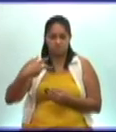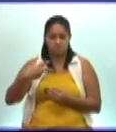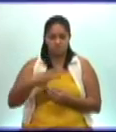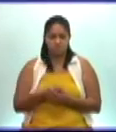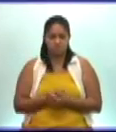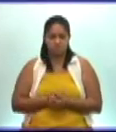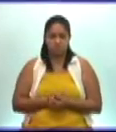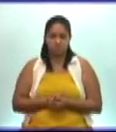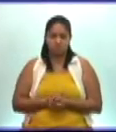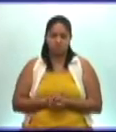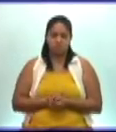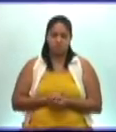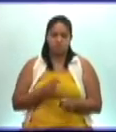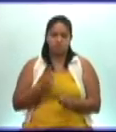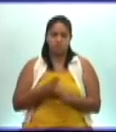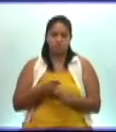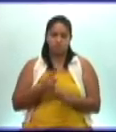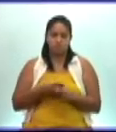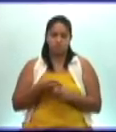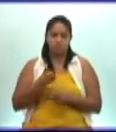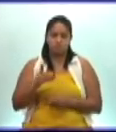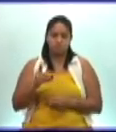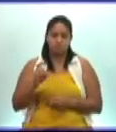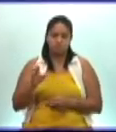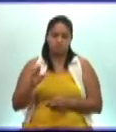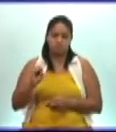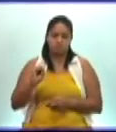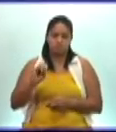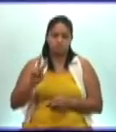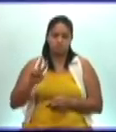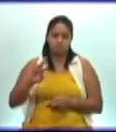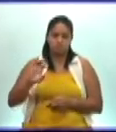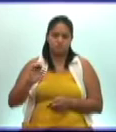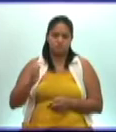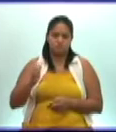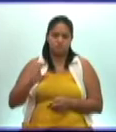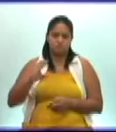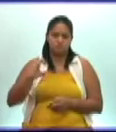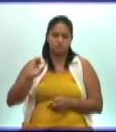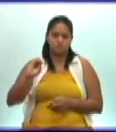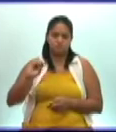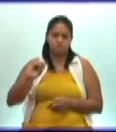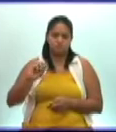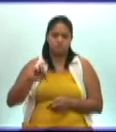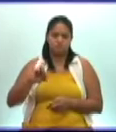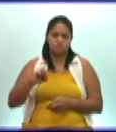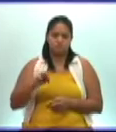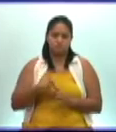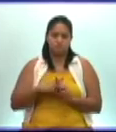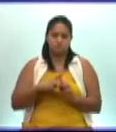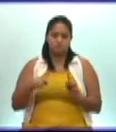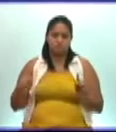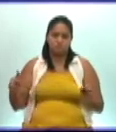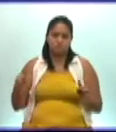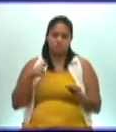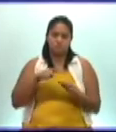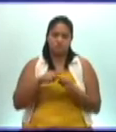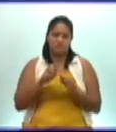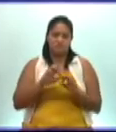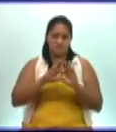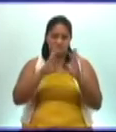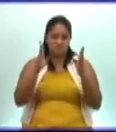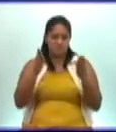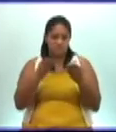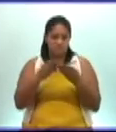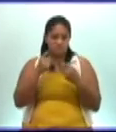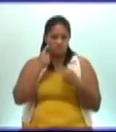nombramos desviación lineal. Y entonces la desviación lineal, si ustedes observan esta figura, se corresponde con el cateto